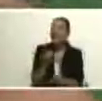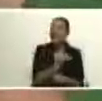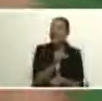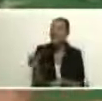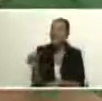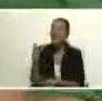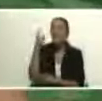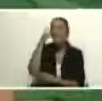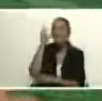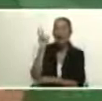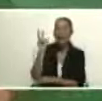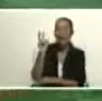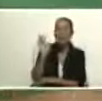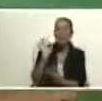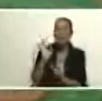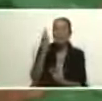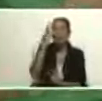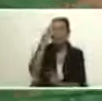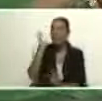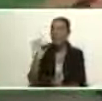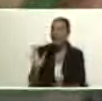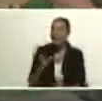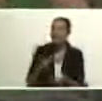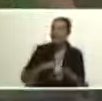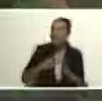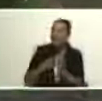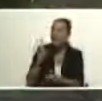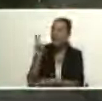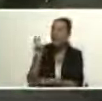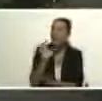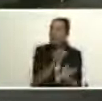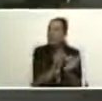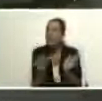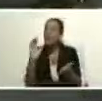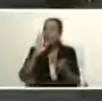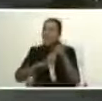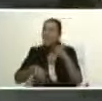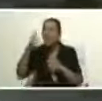Es viernes en los valles del Tuy lo saben.